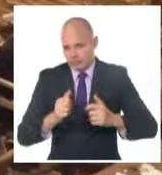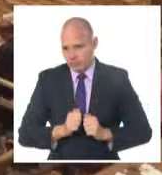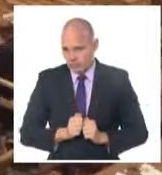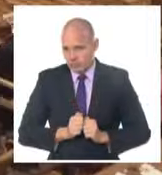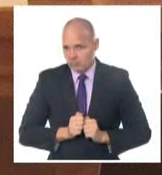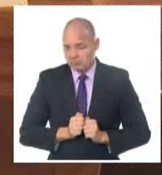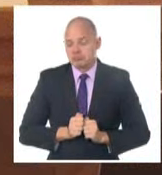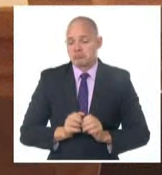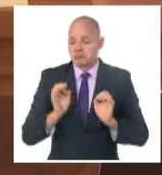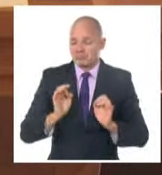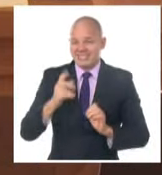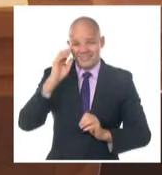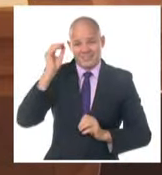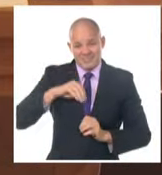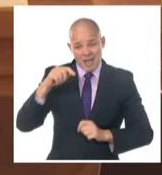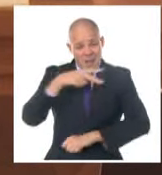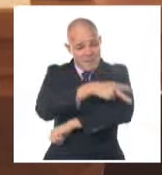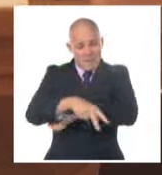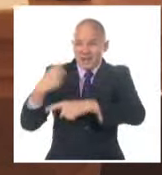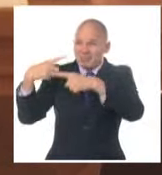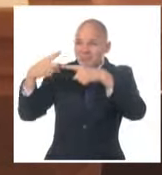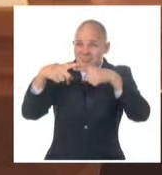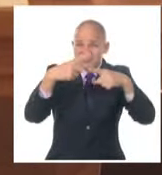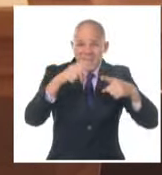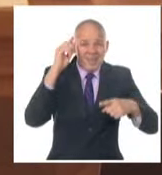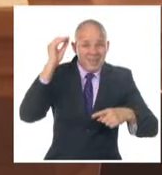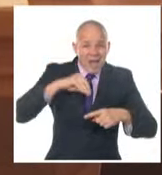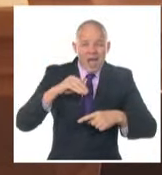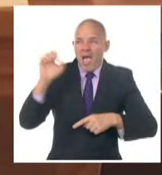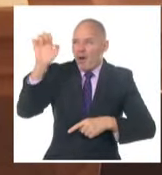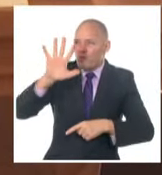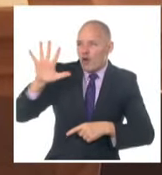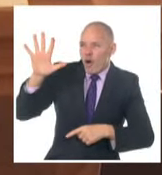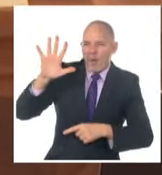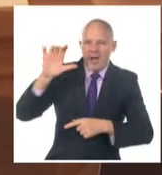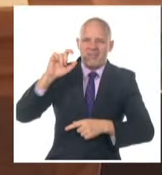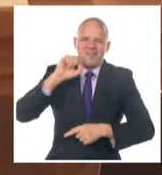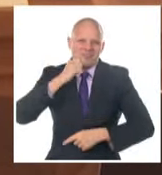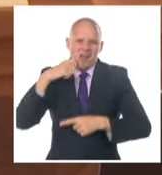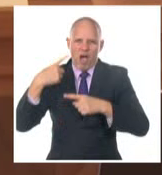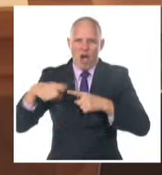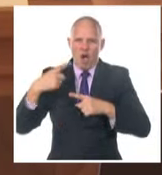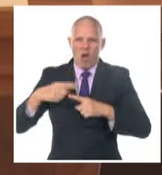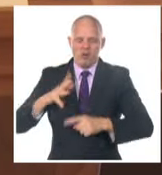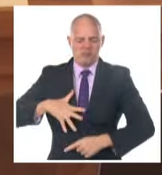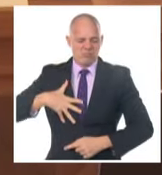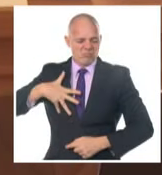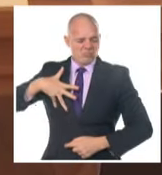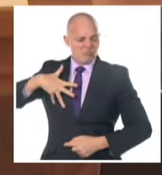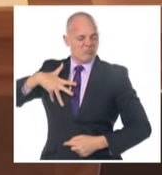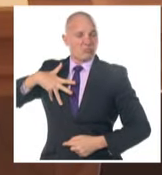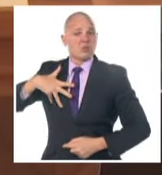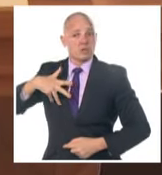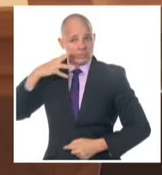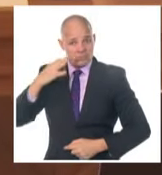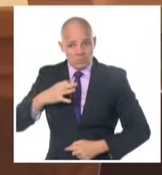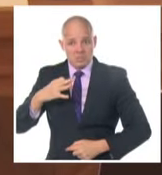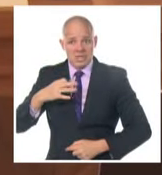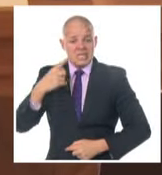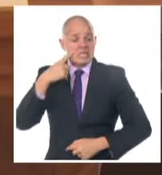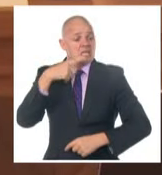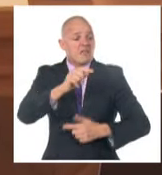prevaleciente, fundamentalmente injusto, excluyente y discriminatorio hacia nuestros